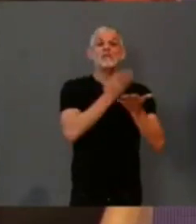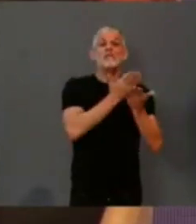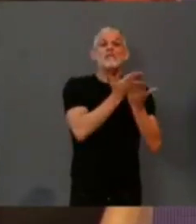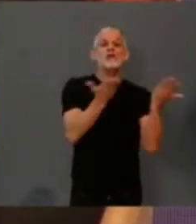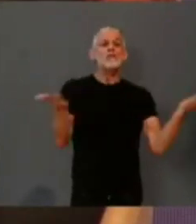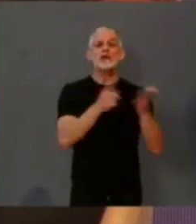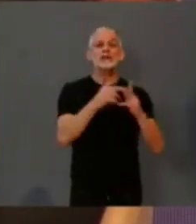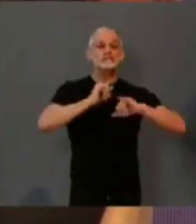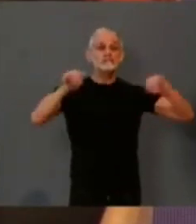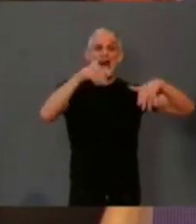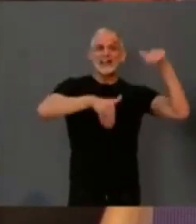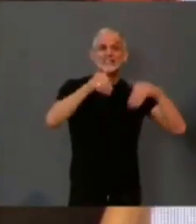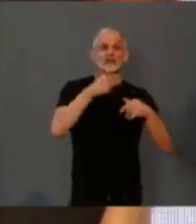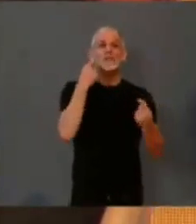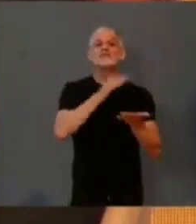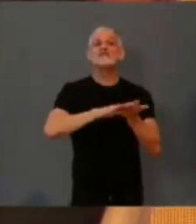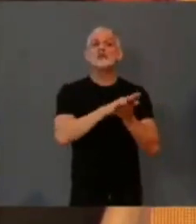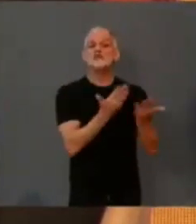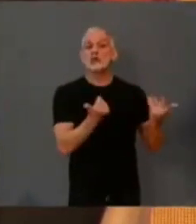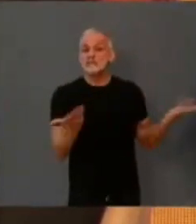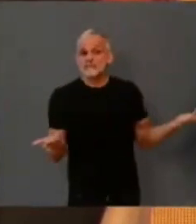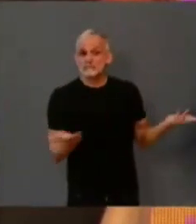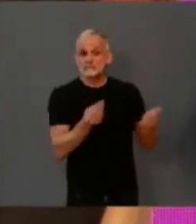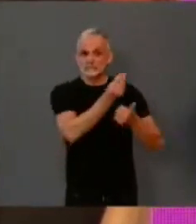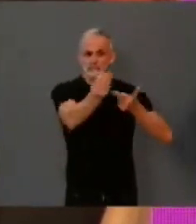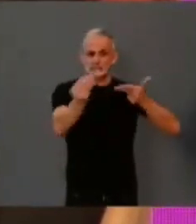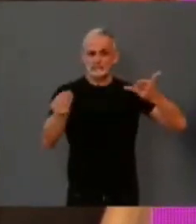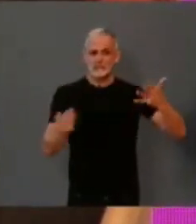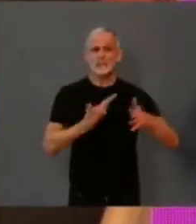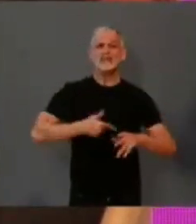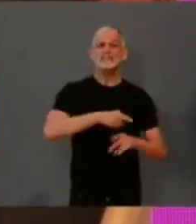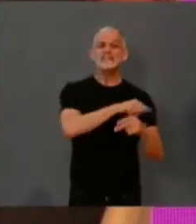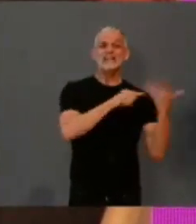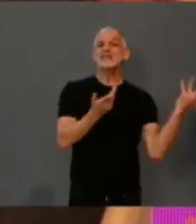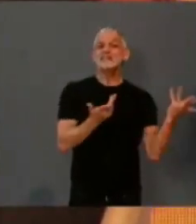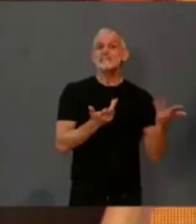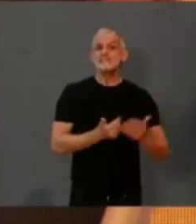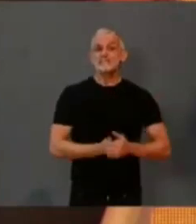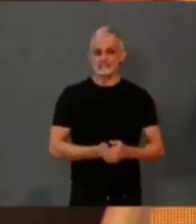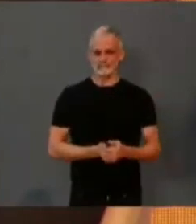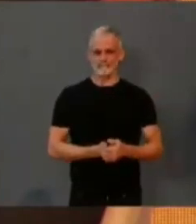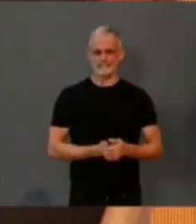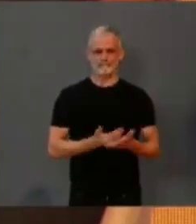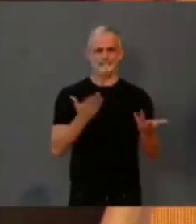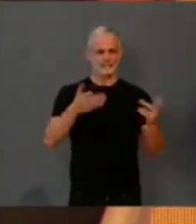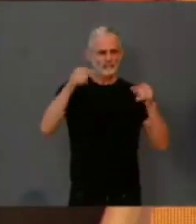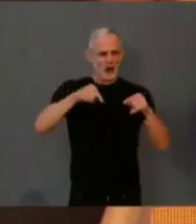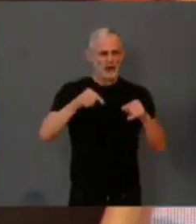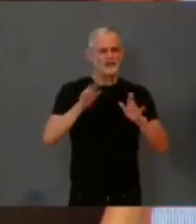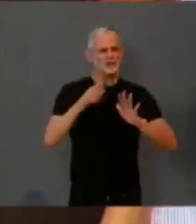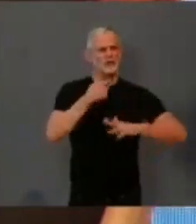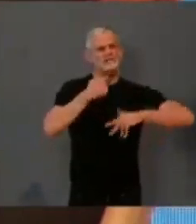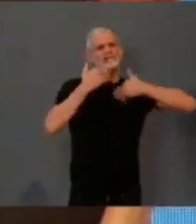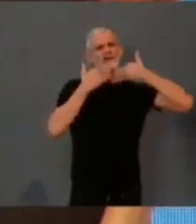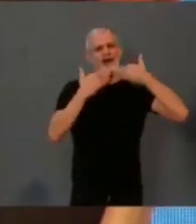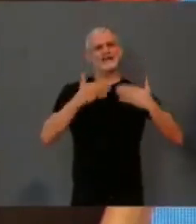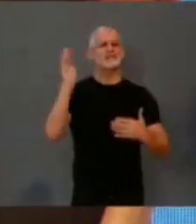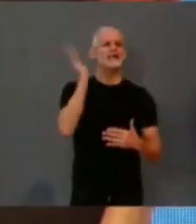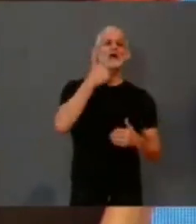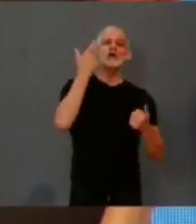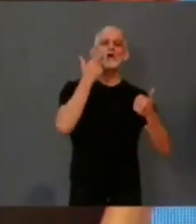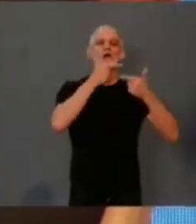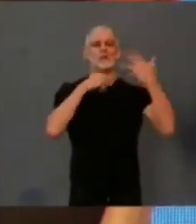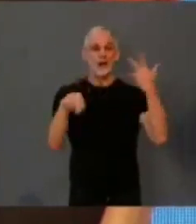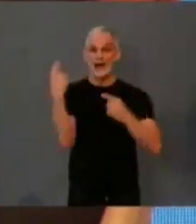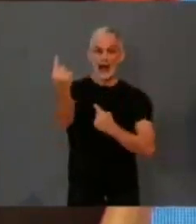electorales para encontrar soluciones a sus preocupaciones con esto quiero agradecerle a todos